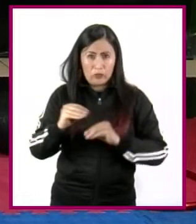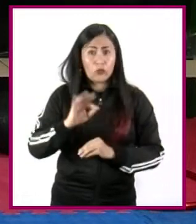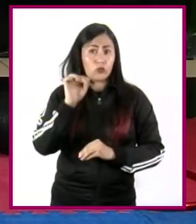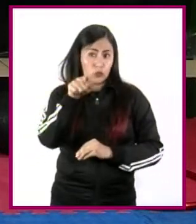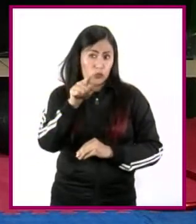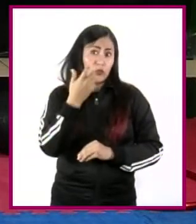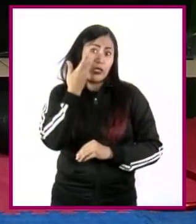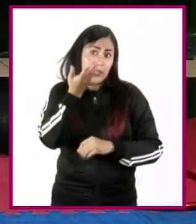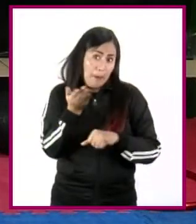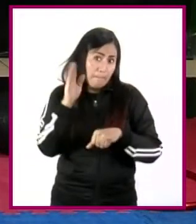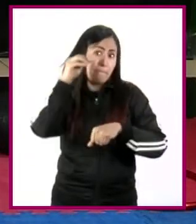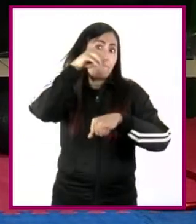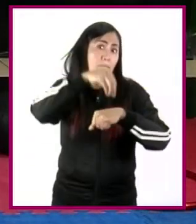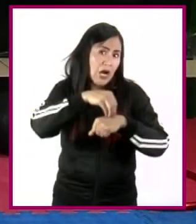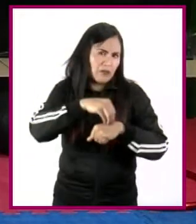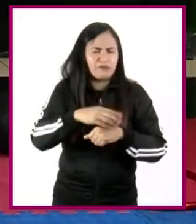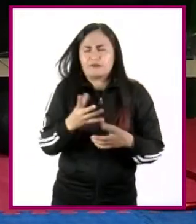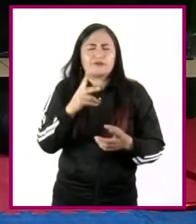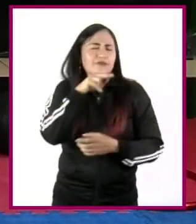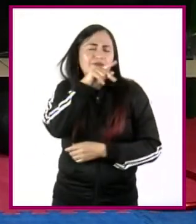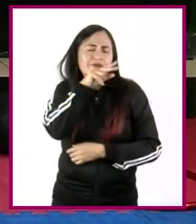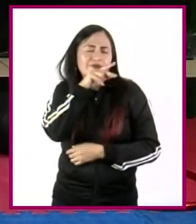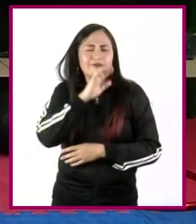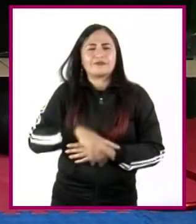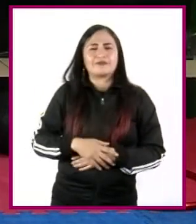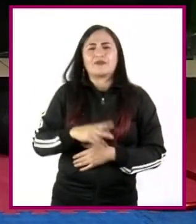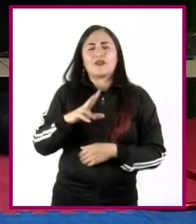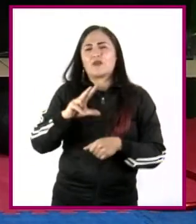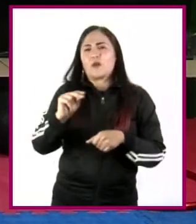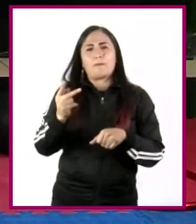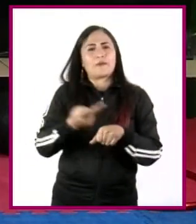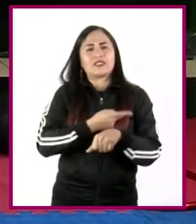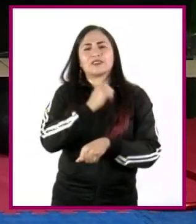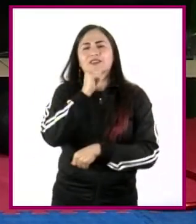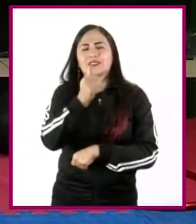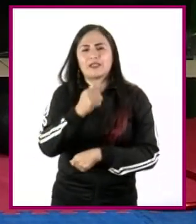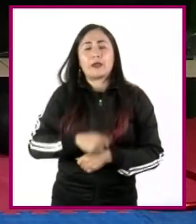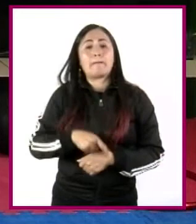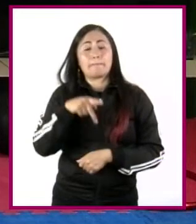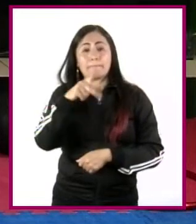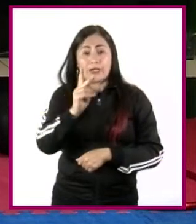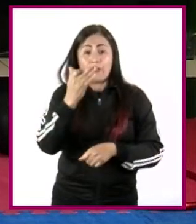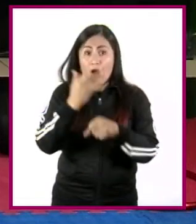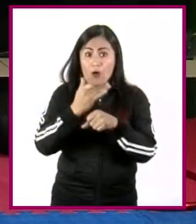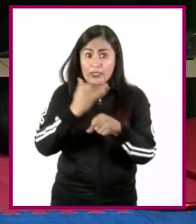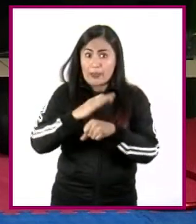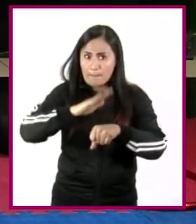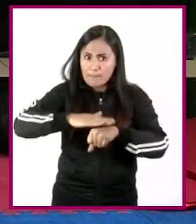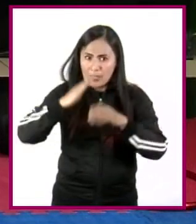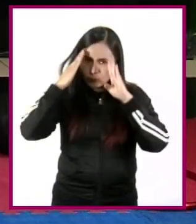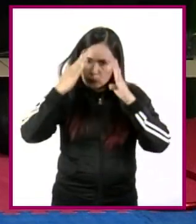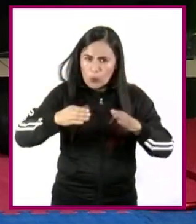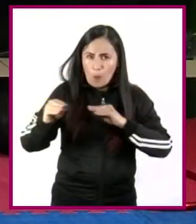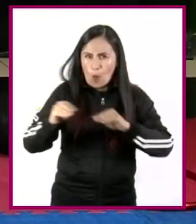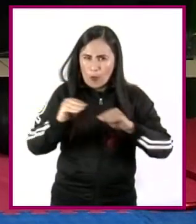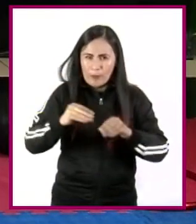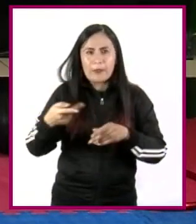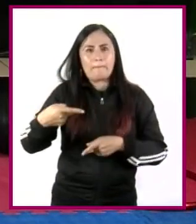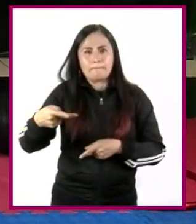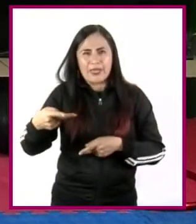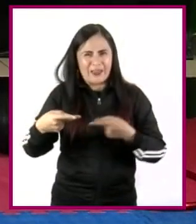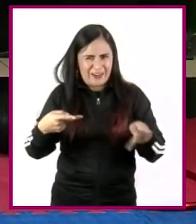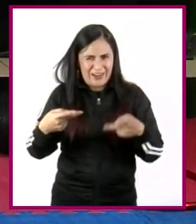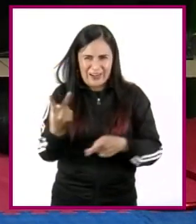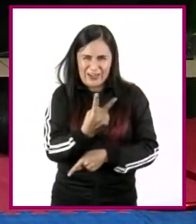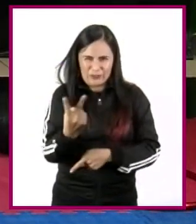técnica, métela, no pasa nada, pero enfatiza y pon muchísima atención en los movimientos de las piernas. ¿Listos?